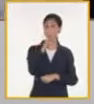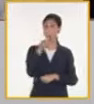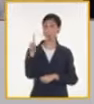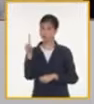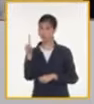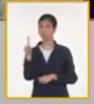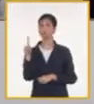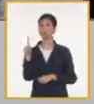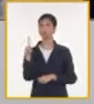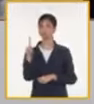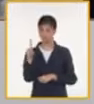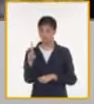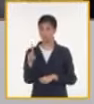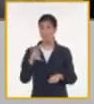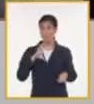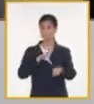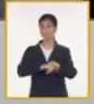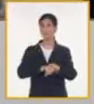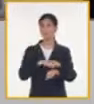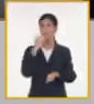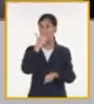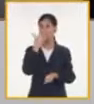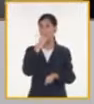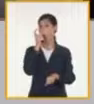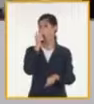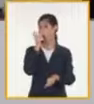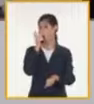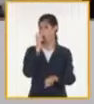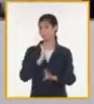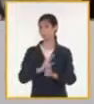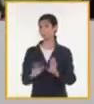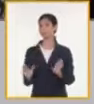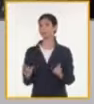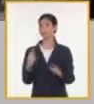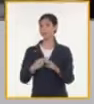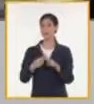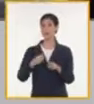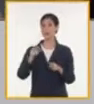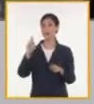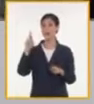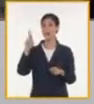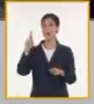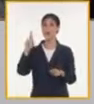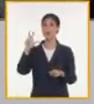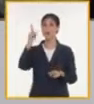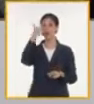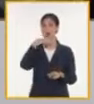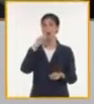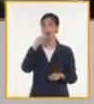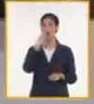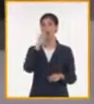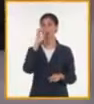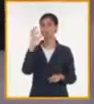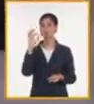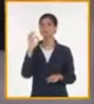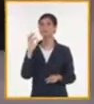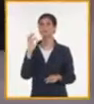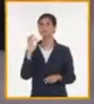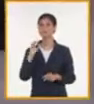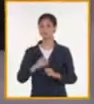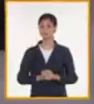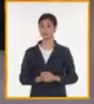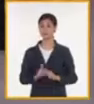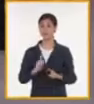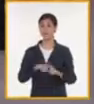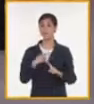Orlando Bosch fue este declarado por el presidente ge Bush en aquel momento en contra de la voluntad del